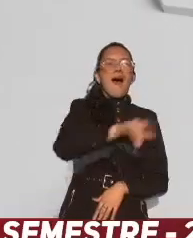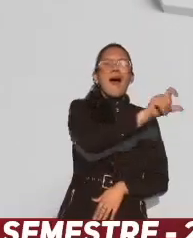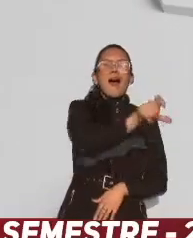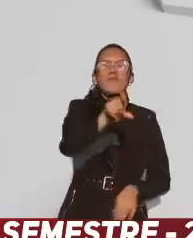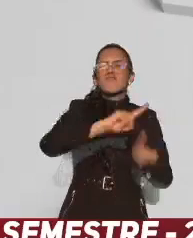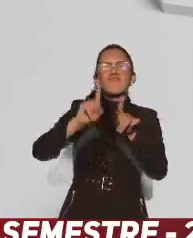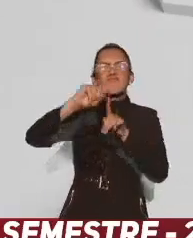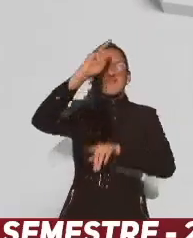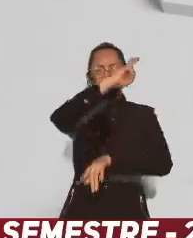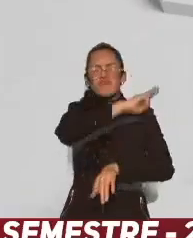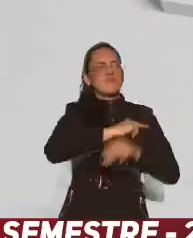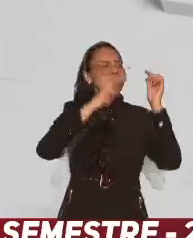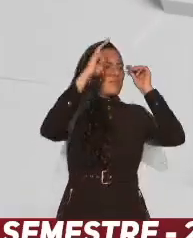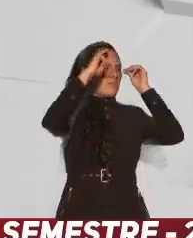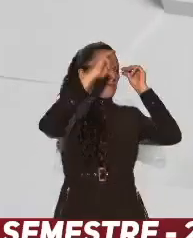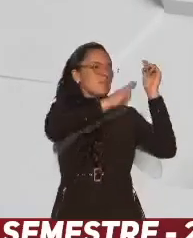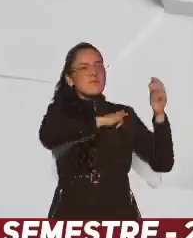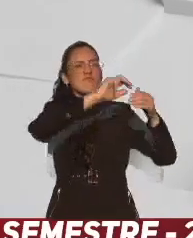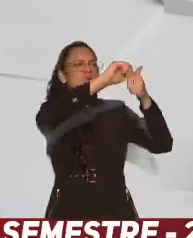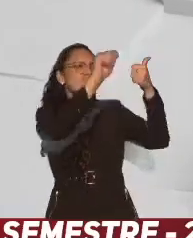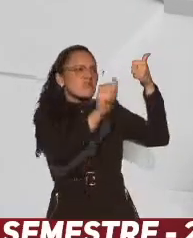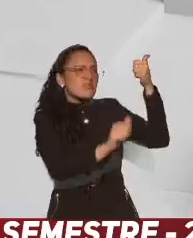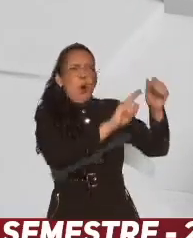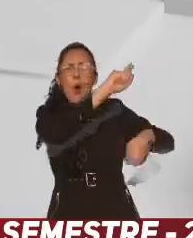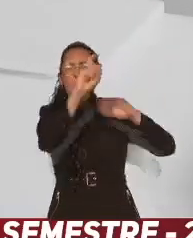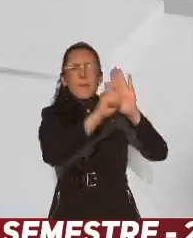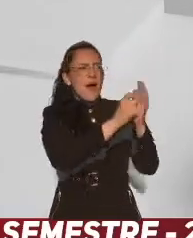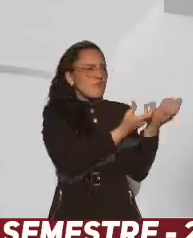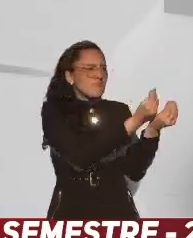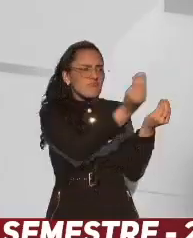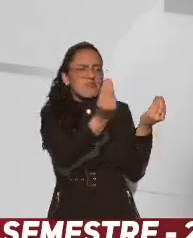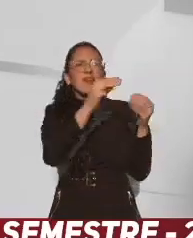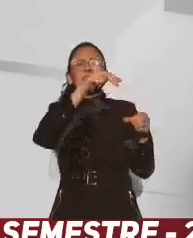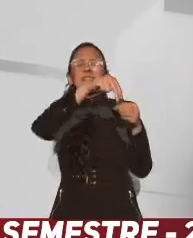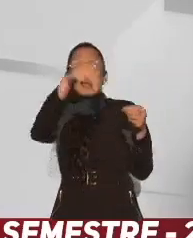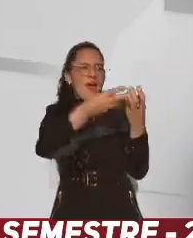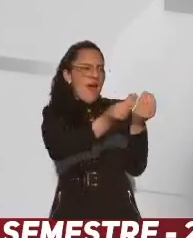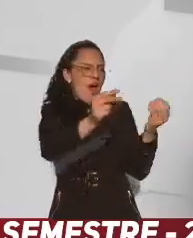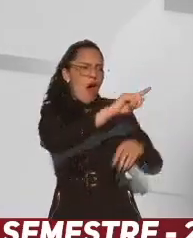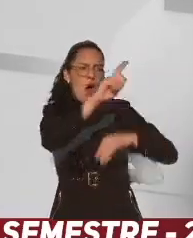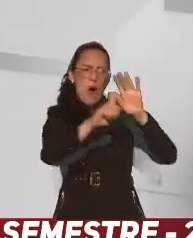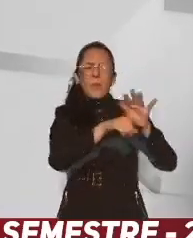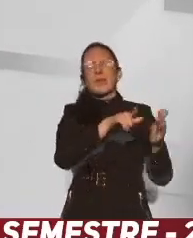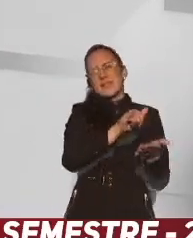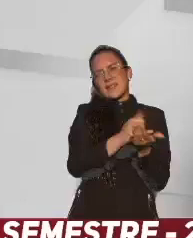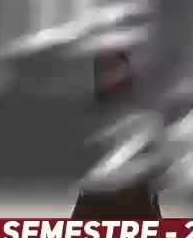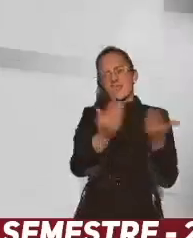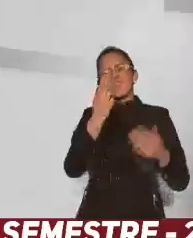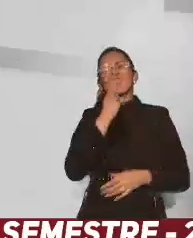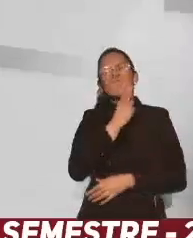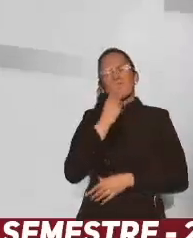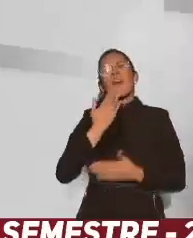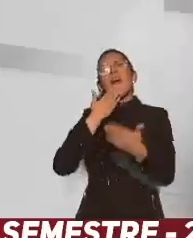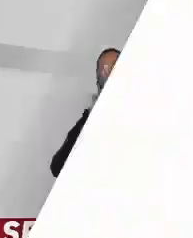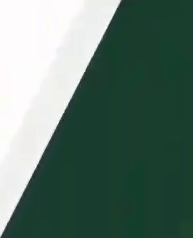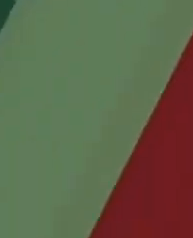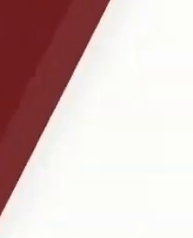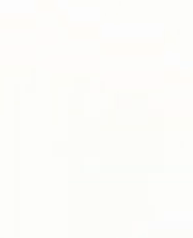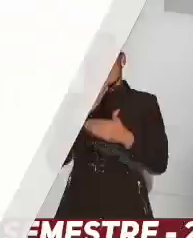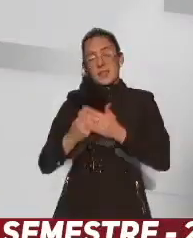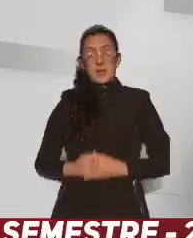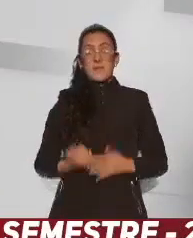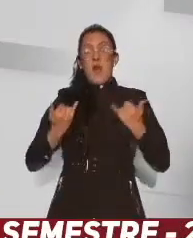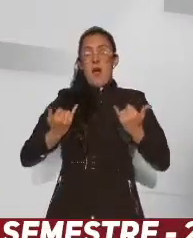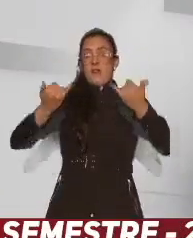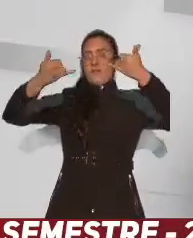suboficiales, soldados y personal civil de nuestro ejército. Muchas gracias a todos. Gracias, mi general. Damos por